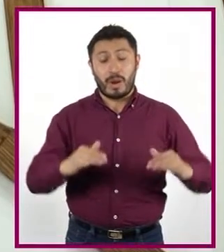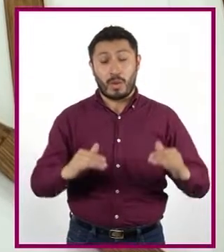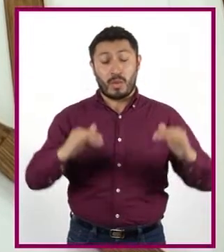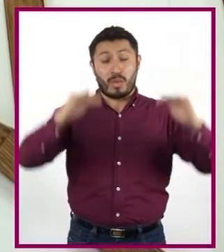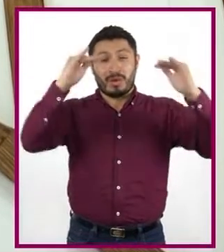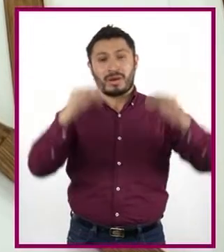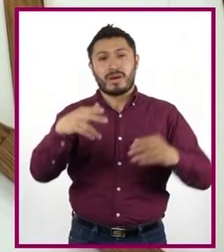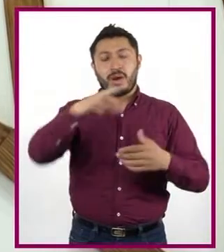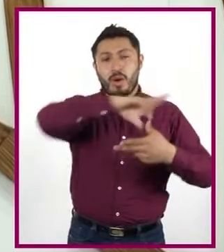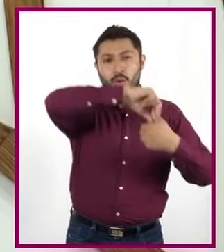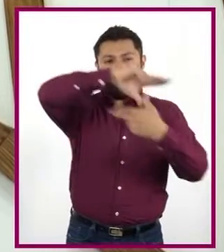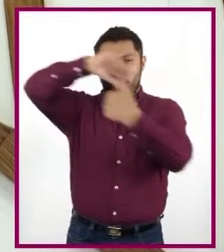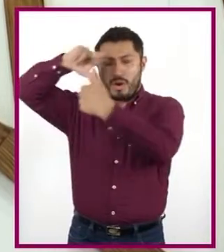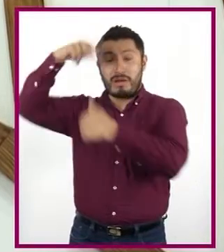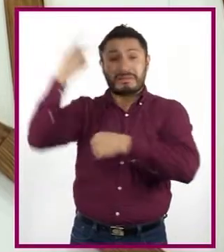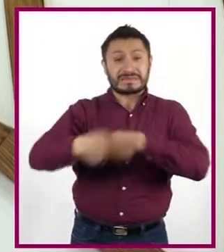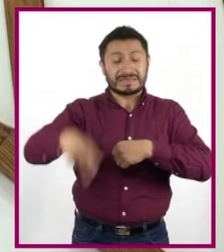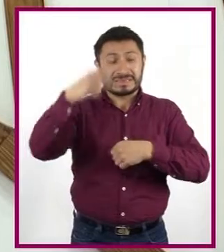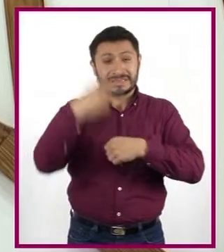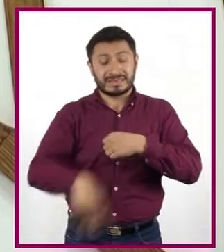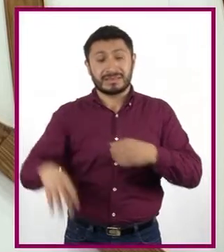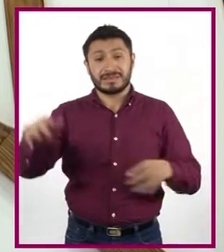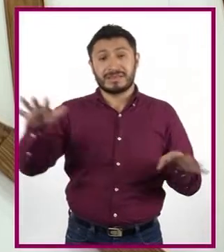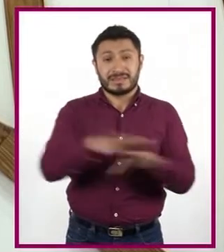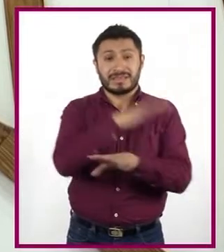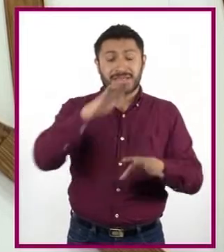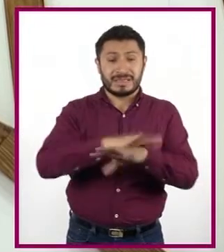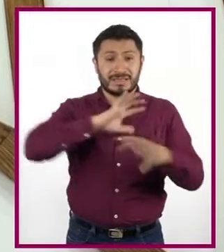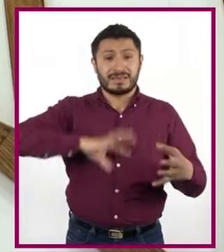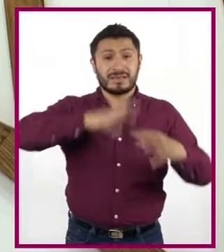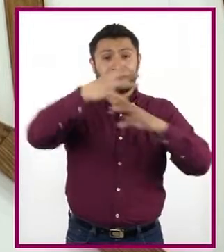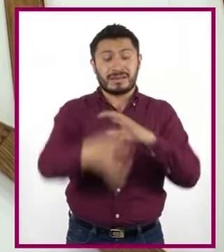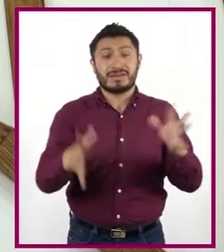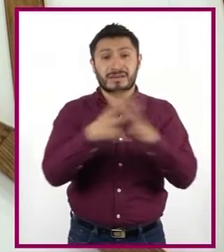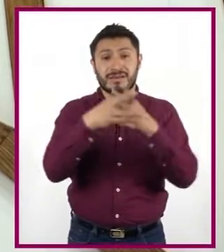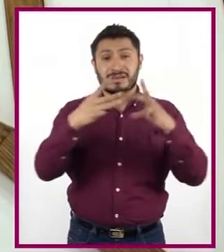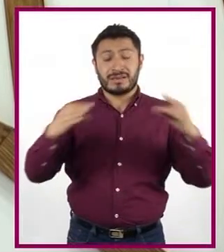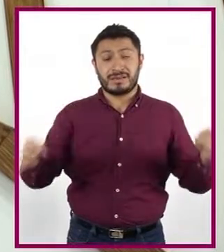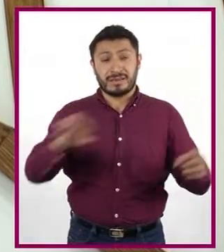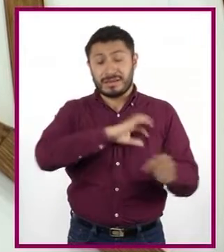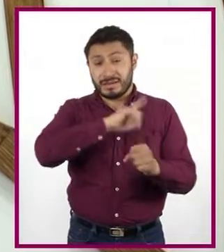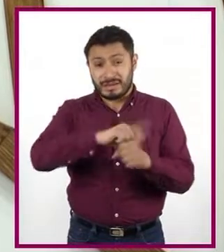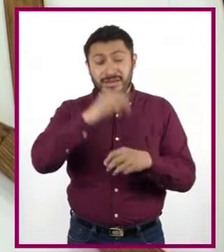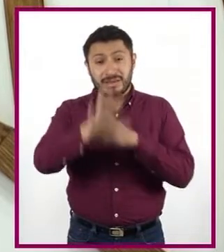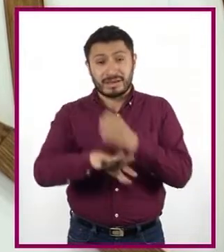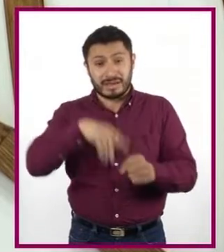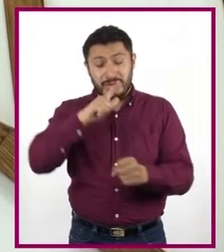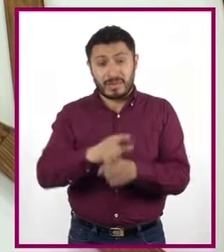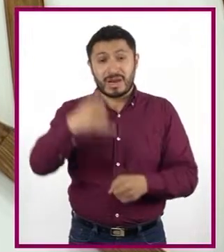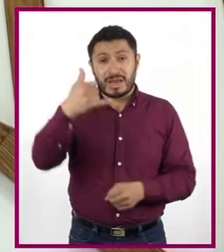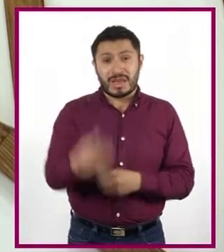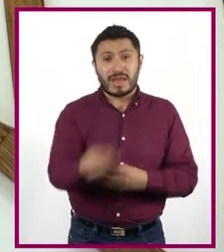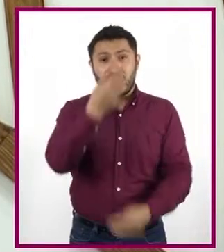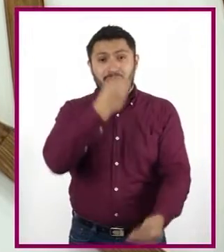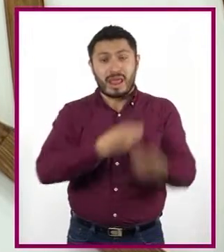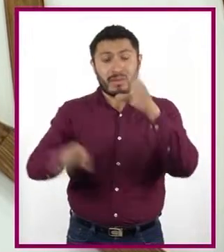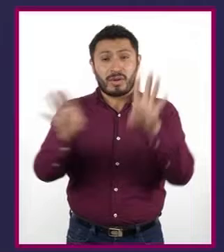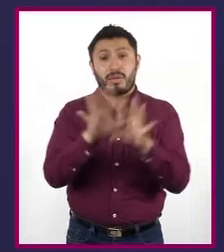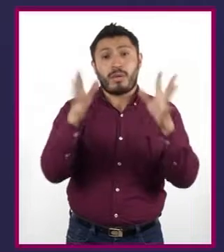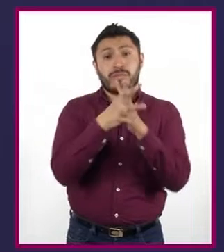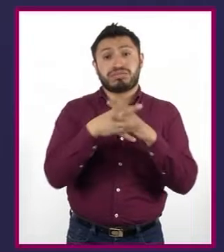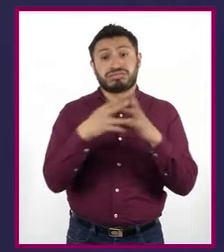más peligrosos, cambio de los ecosistemas, desaparición de especies y los alimentos se